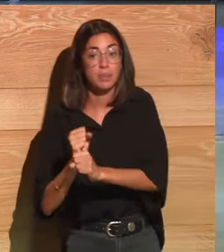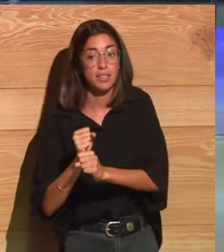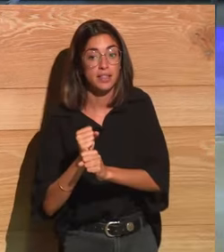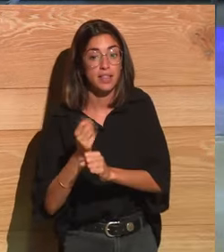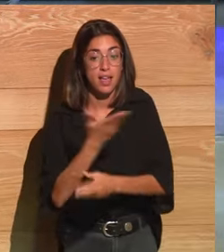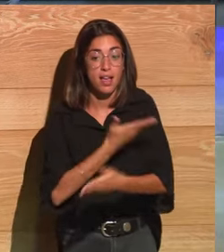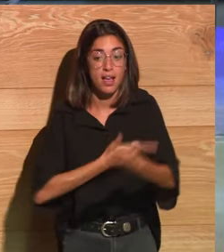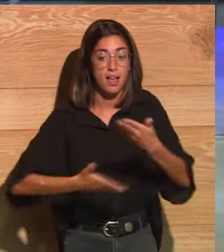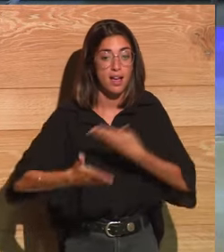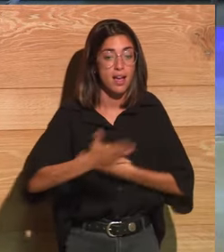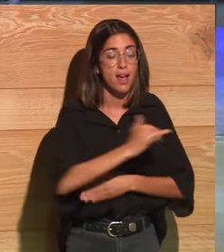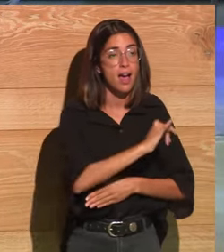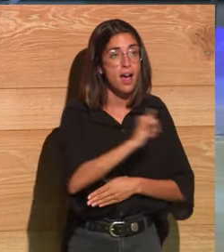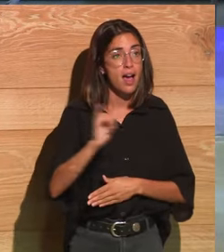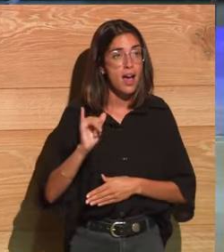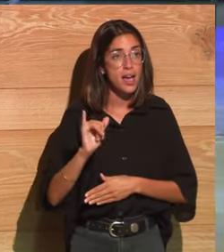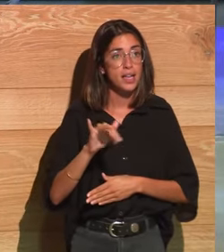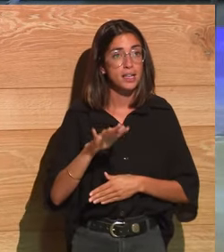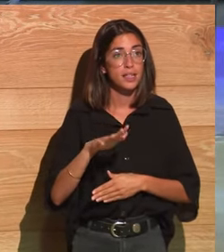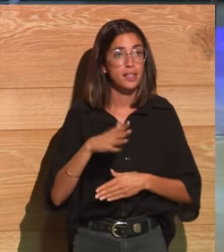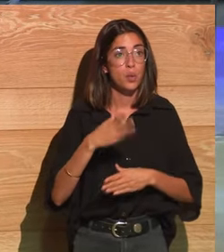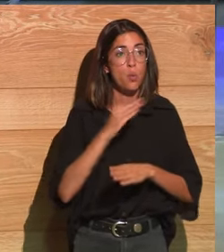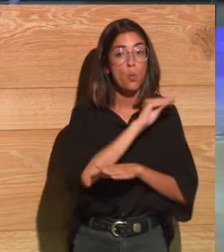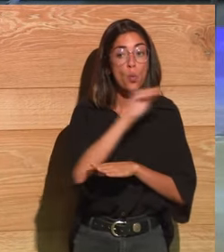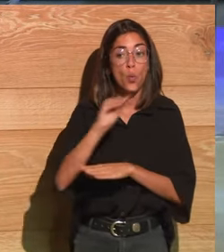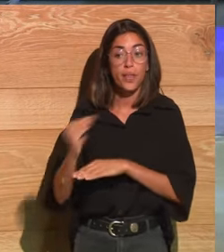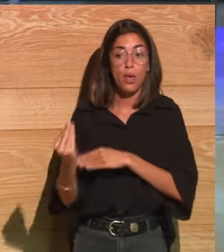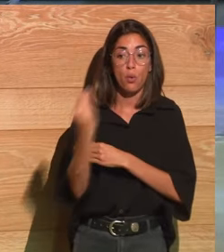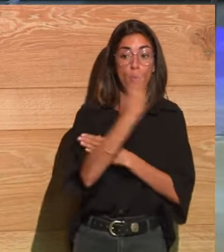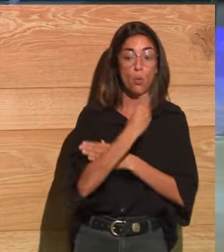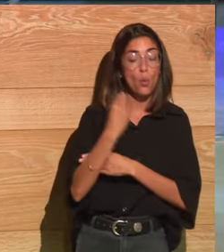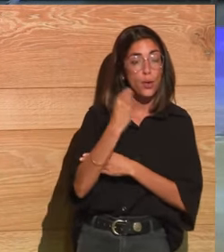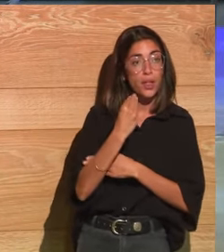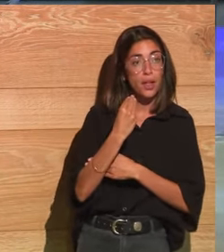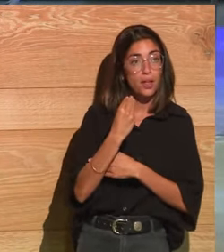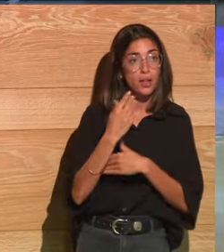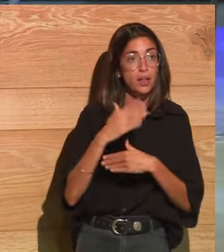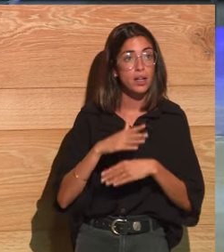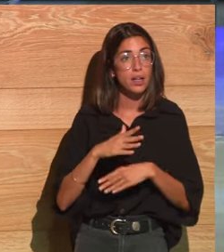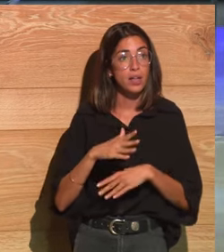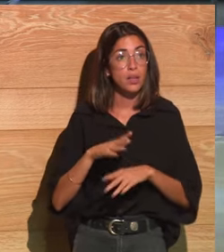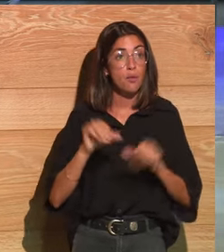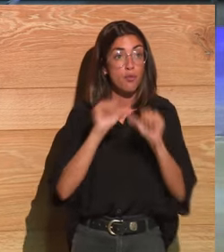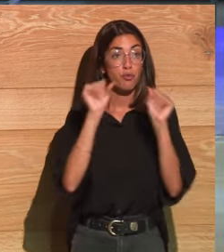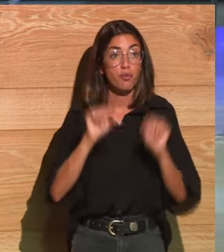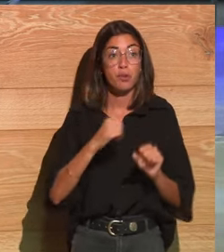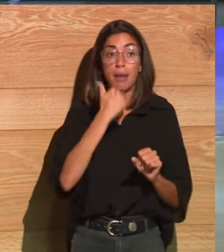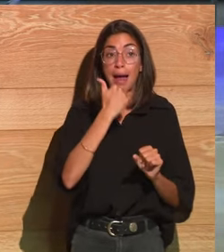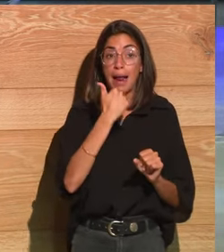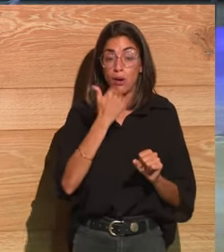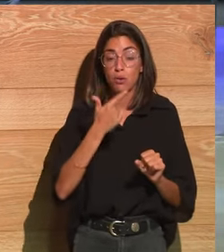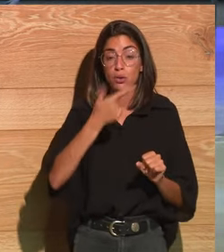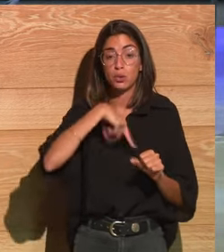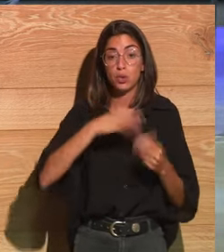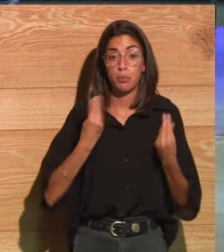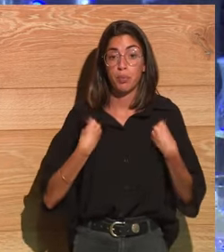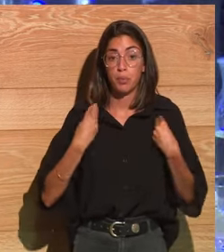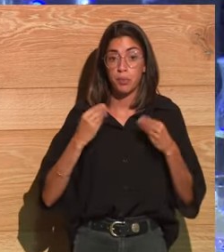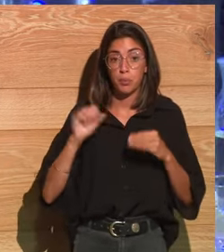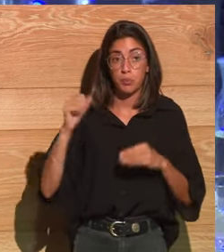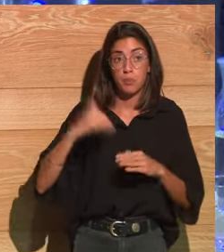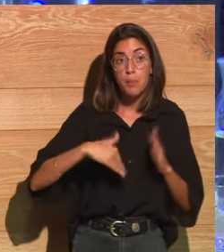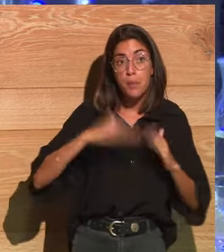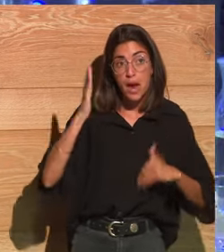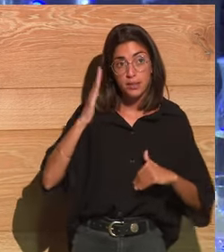los otros, de ese cuidado que necesitamos los unos de los otros, de alguna manera vivimos más años. Oye, ahora